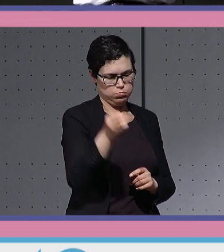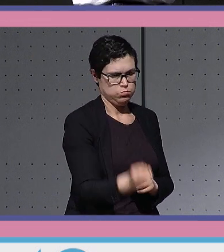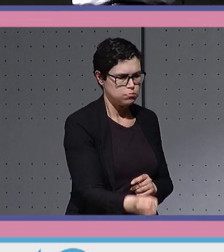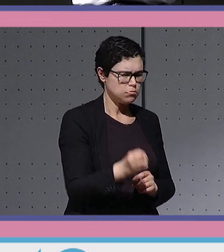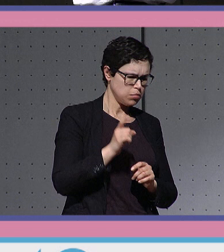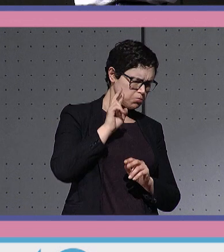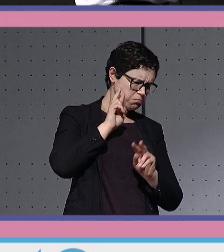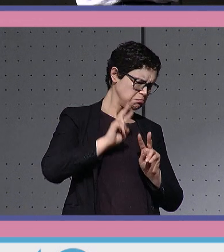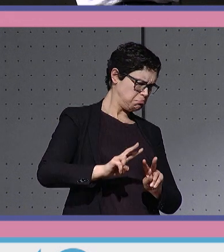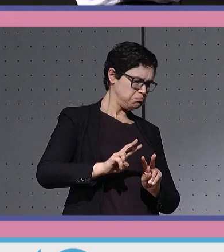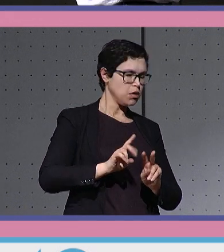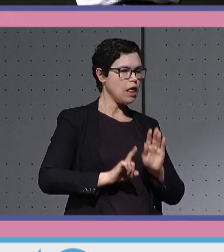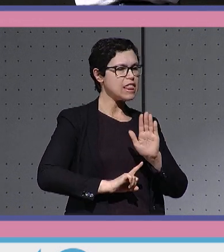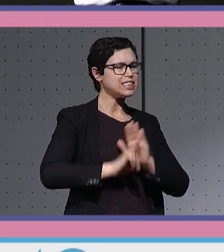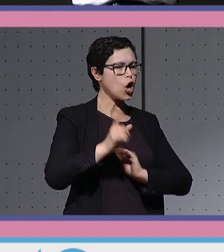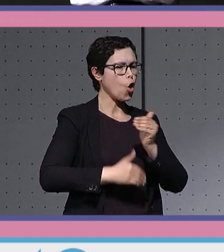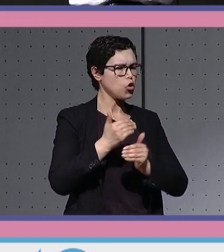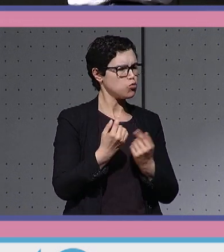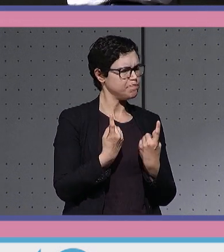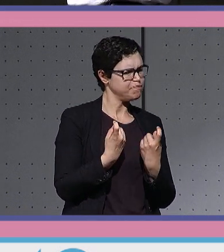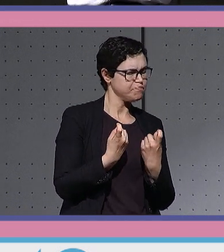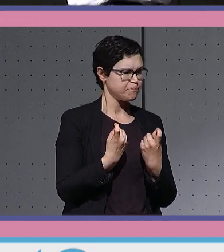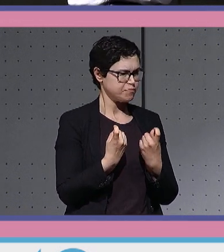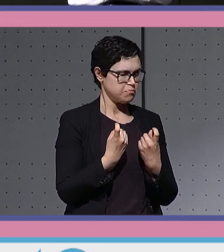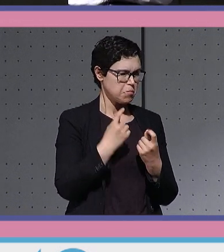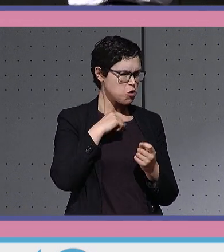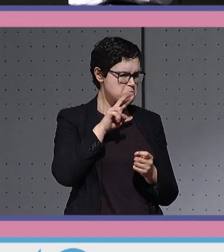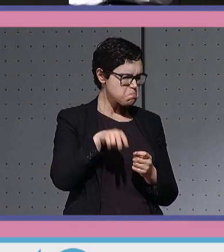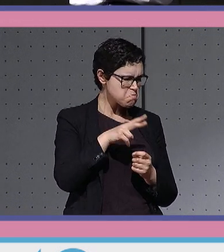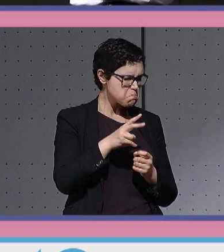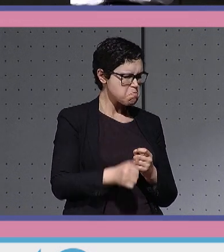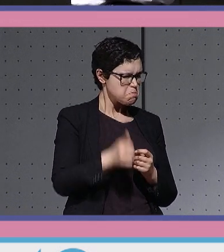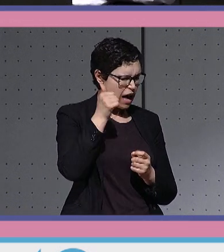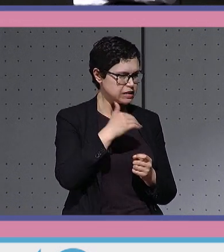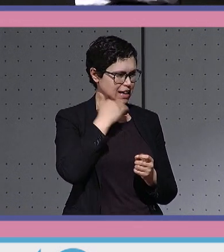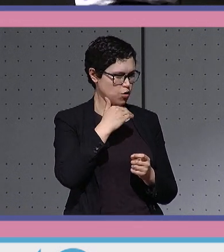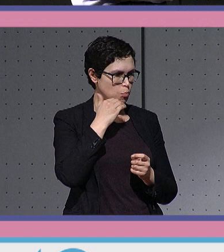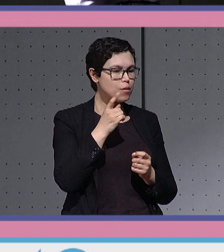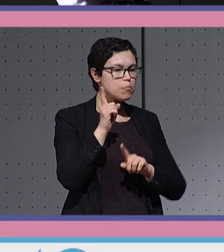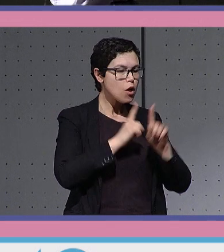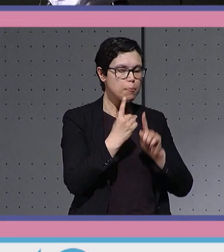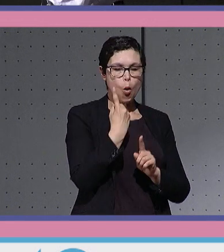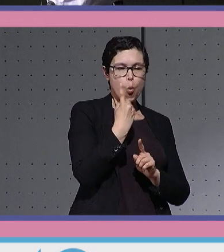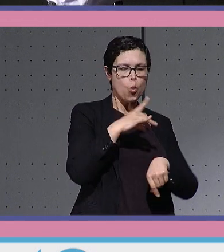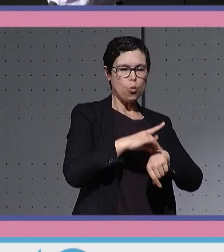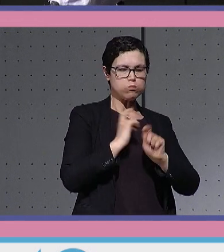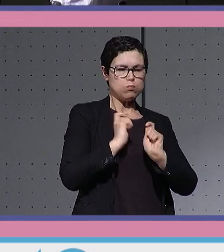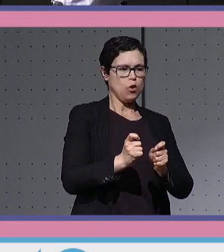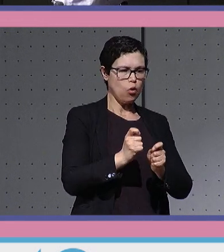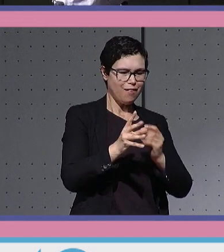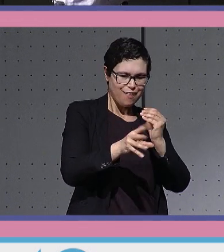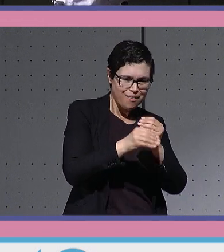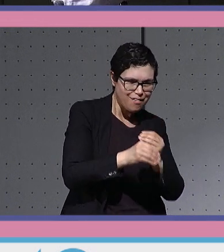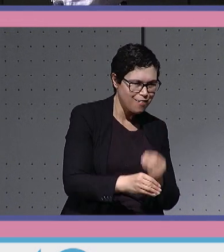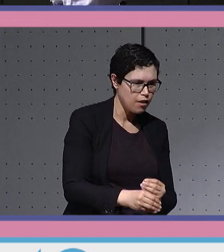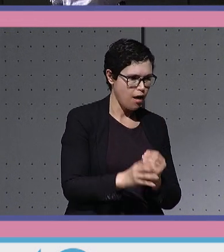otra cosilla más, porque ya os decía él también que el problema principal muchas veces son las comorbilidades. Y